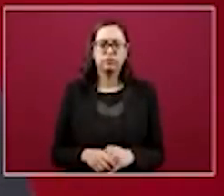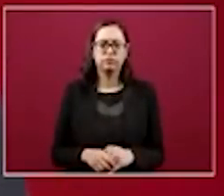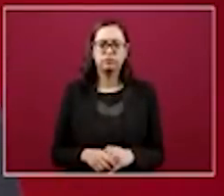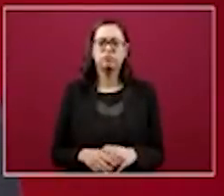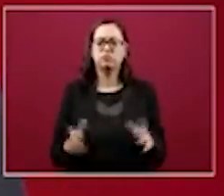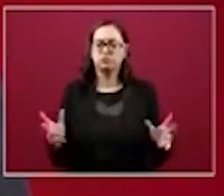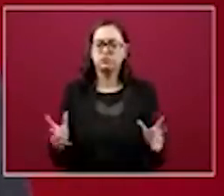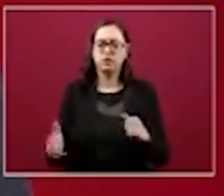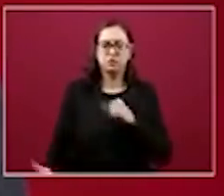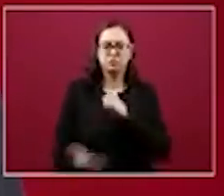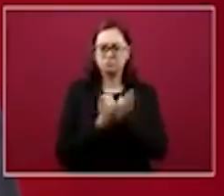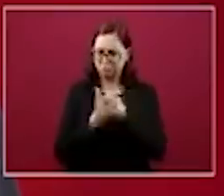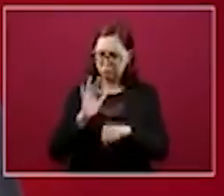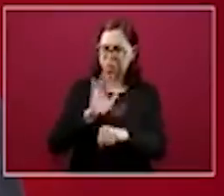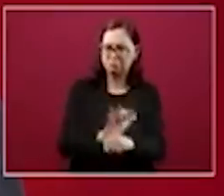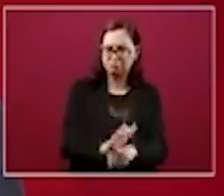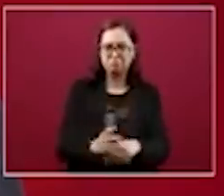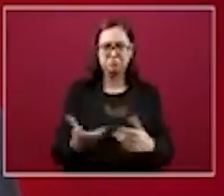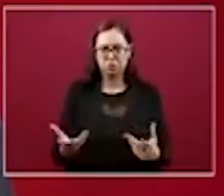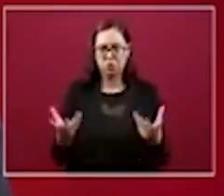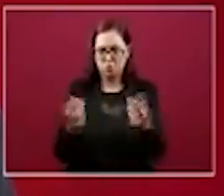y así nos debemos de proteger, ¿no?